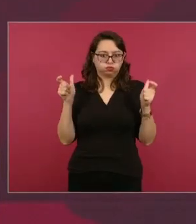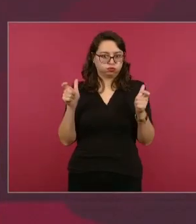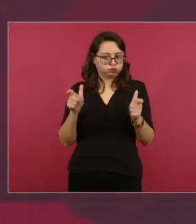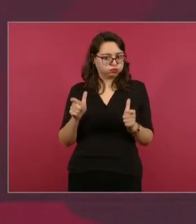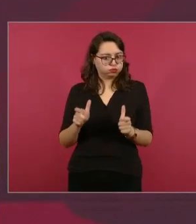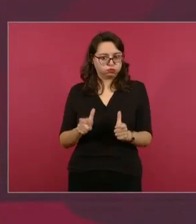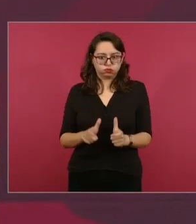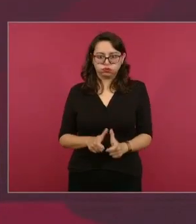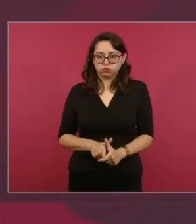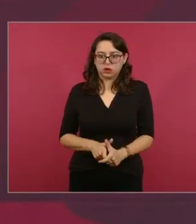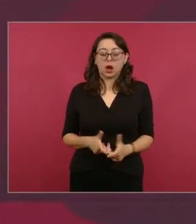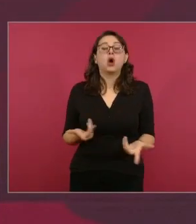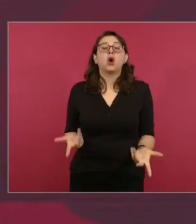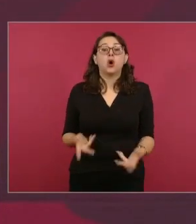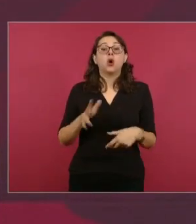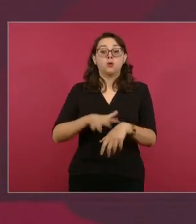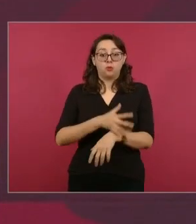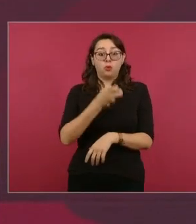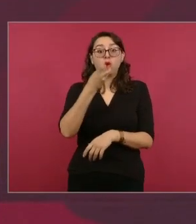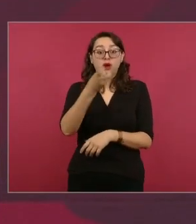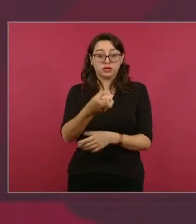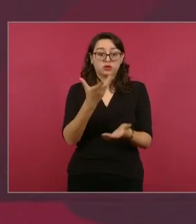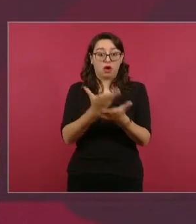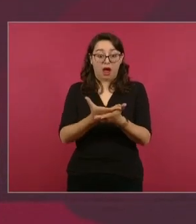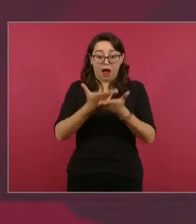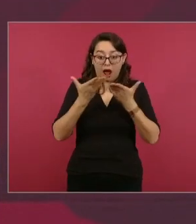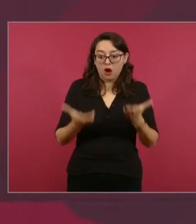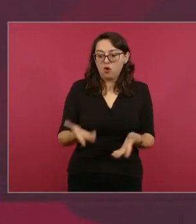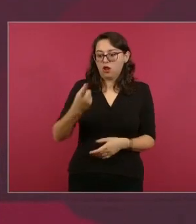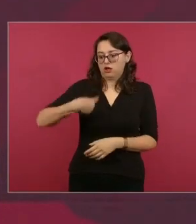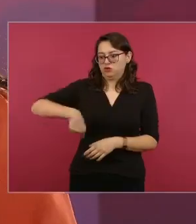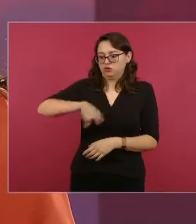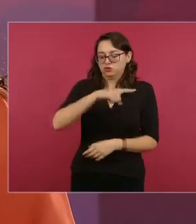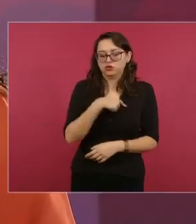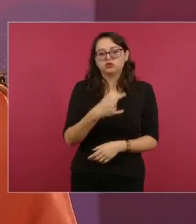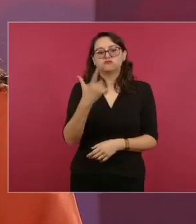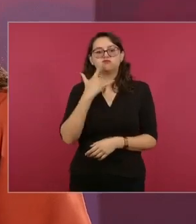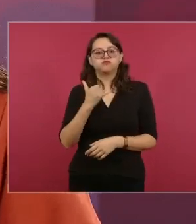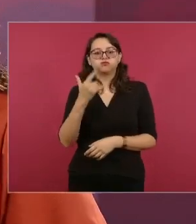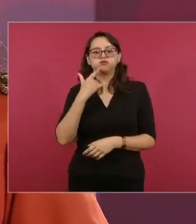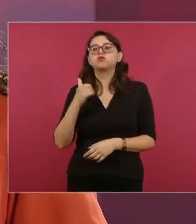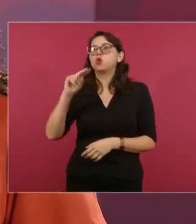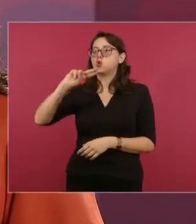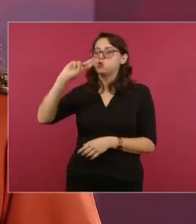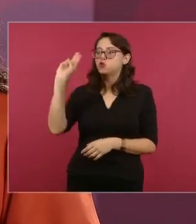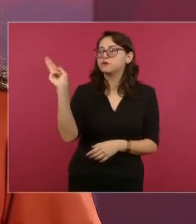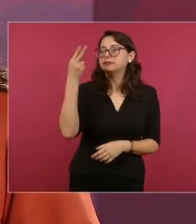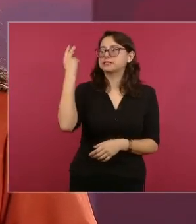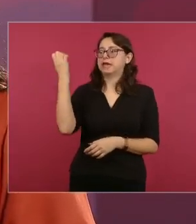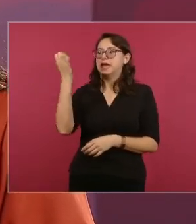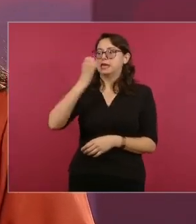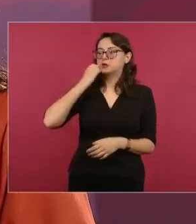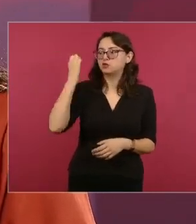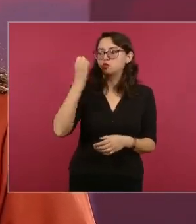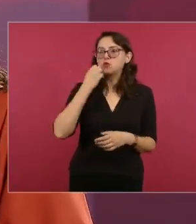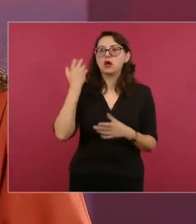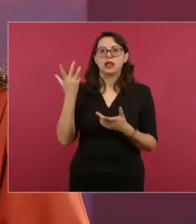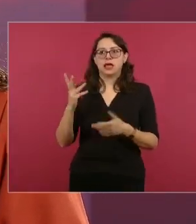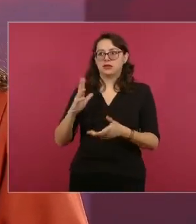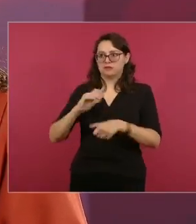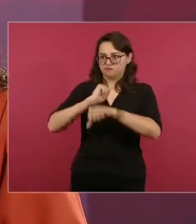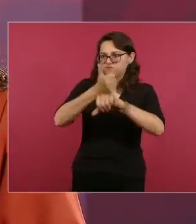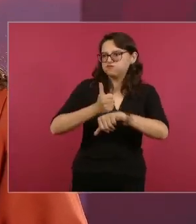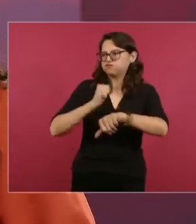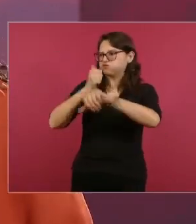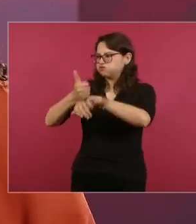precisamente espacios formativos, escuelas, universidades que nos permitan ir creciendo el número